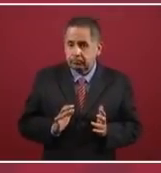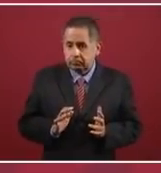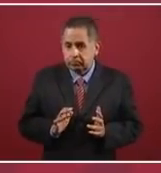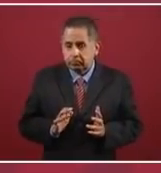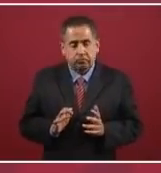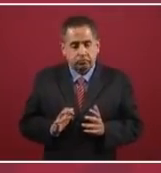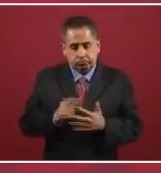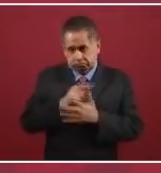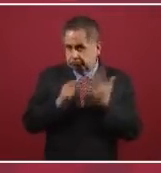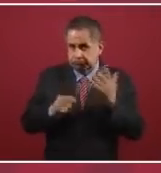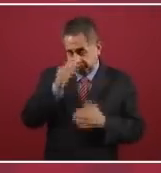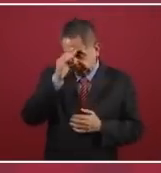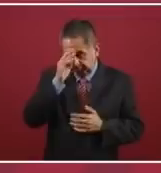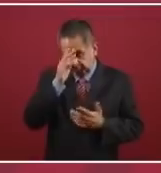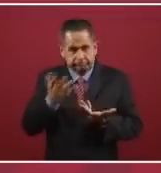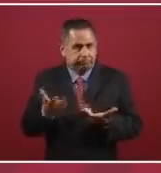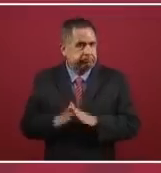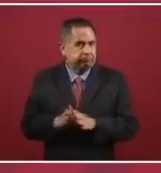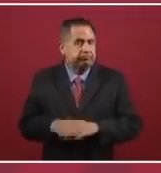todo eso.